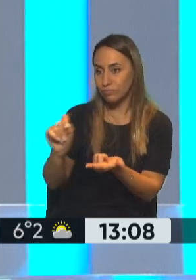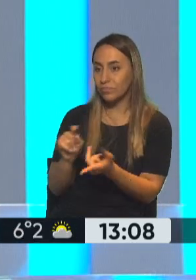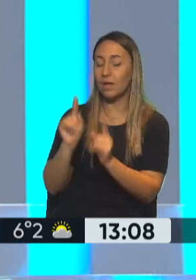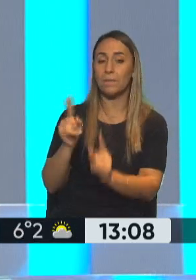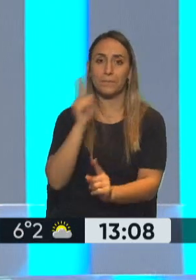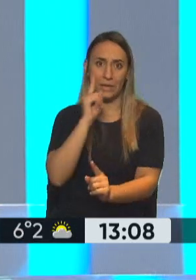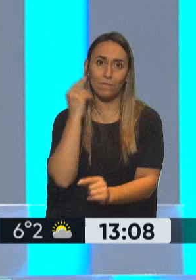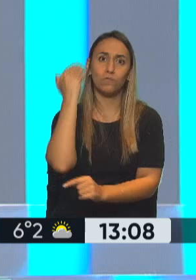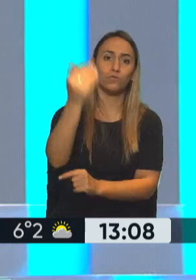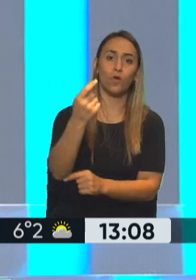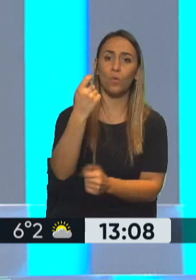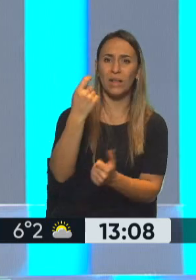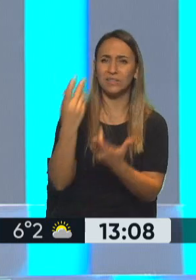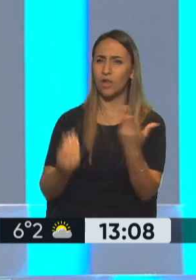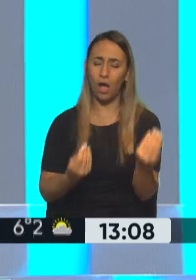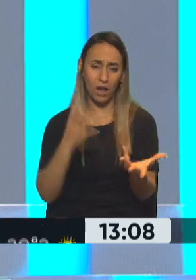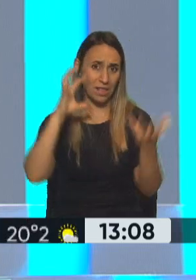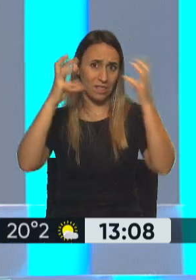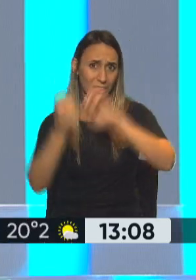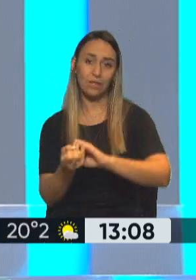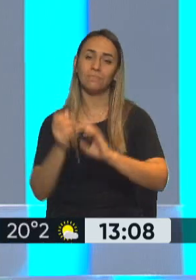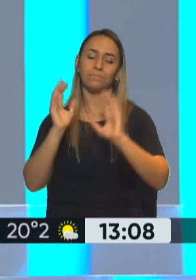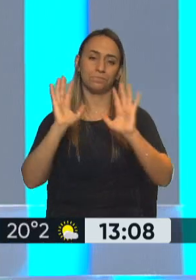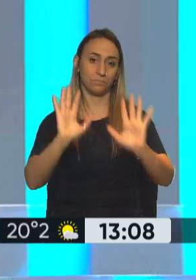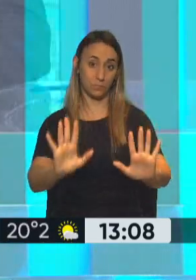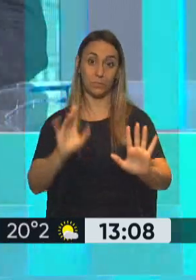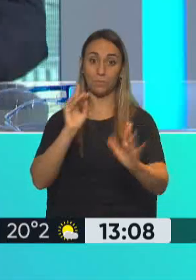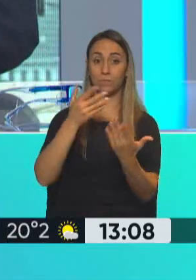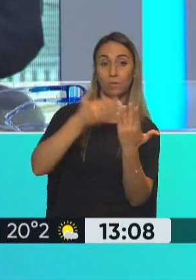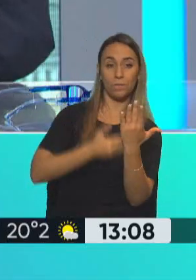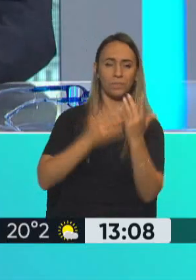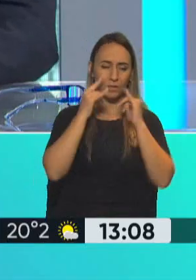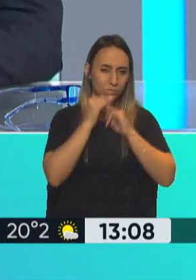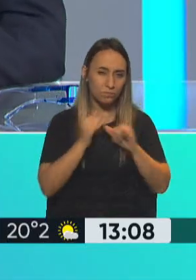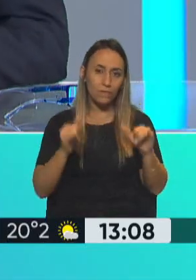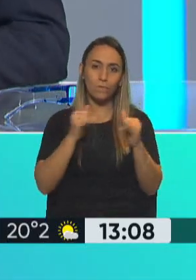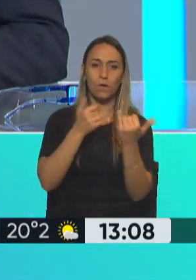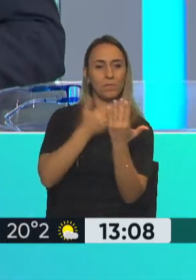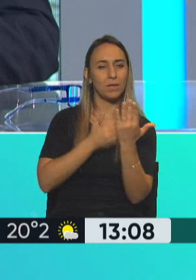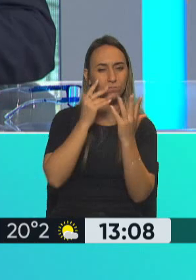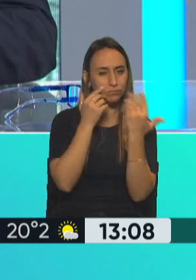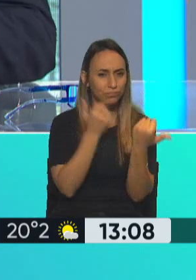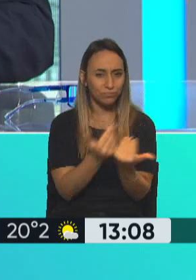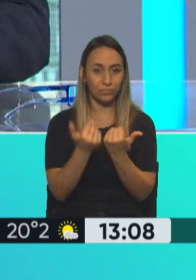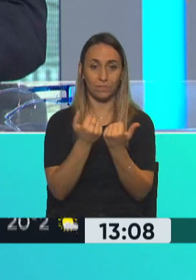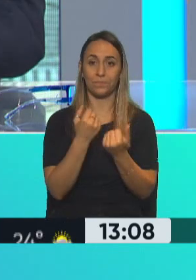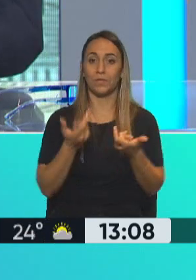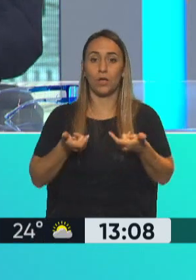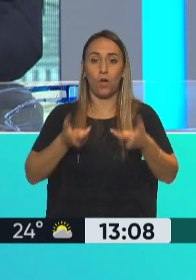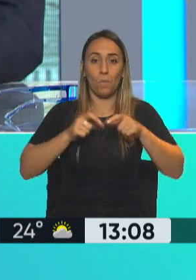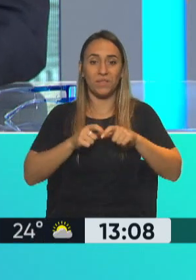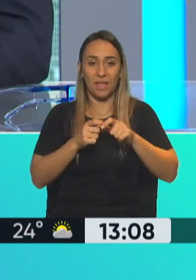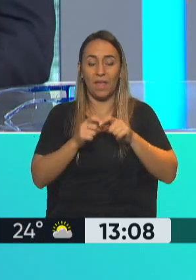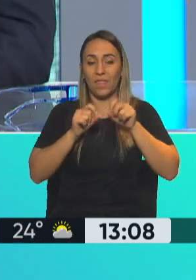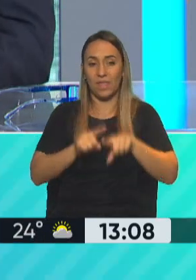jubilaciones y demás. Decimos todo esto porque esto es a lo que tuvo que dar respuesta el informe de este comité que se armó de la